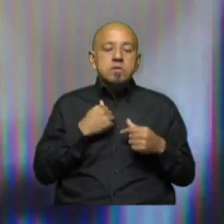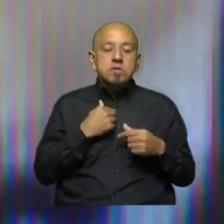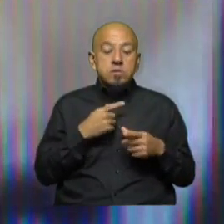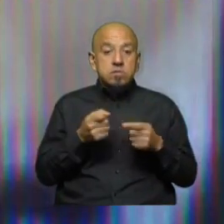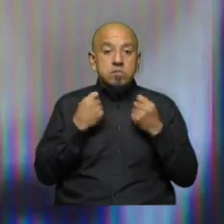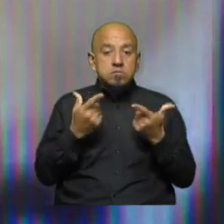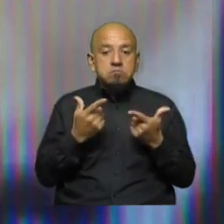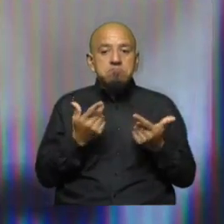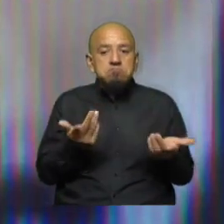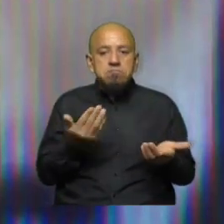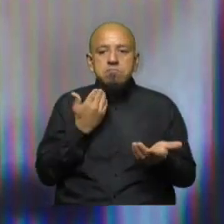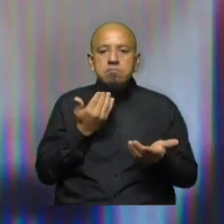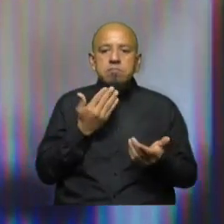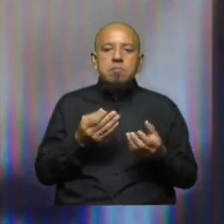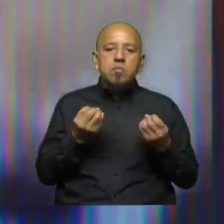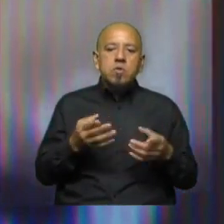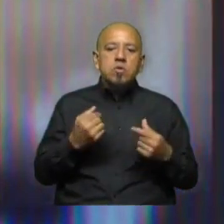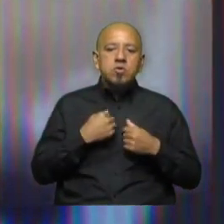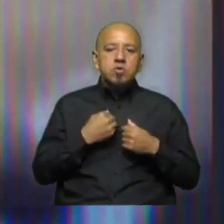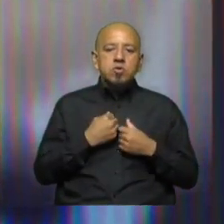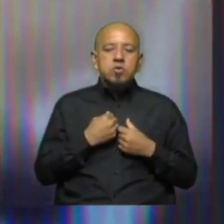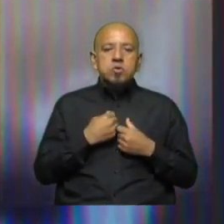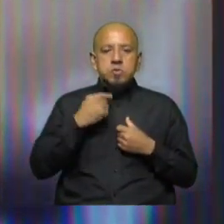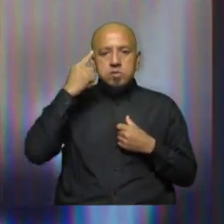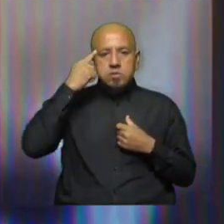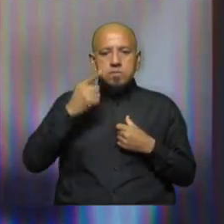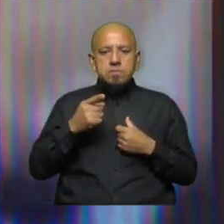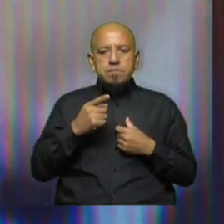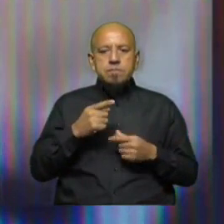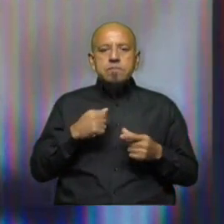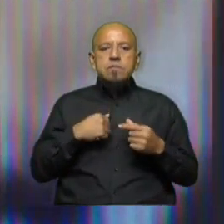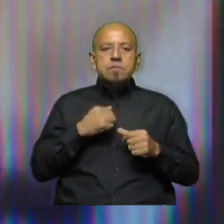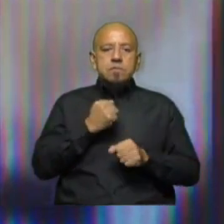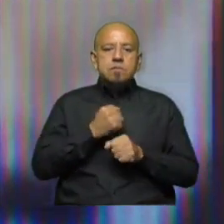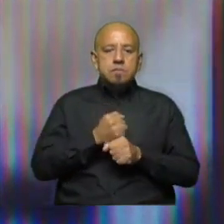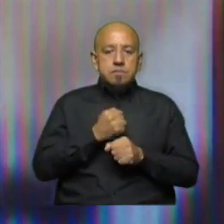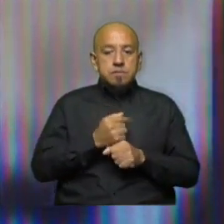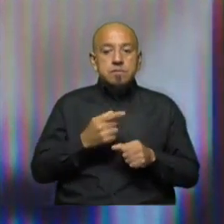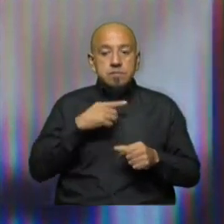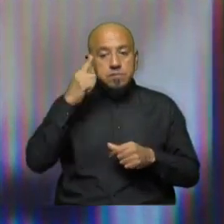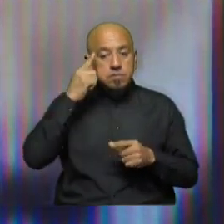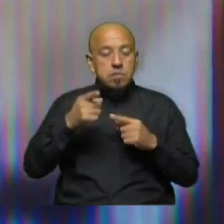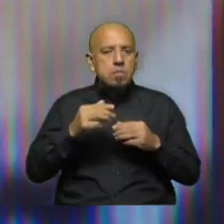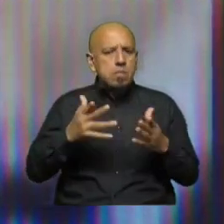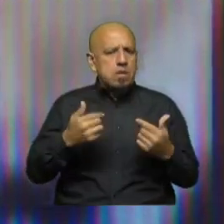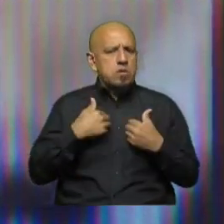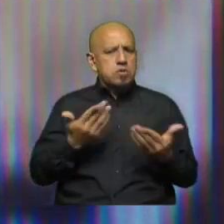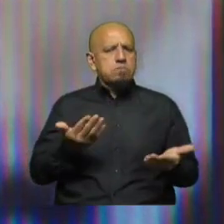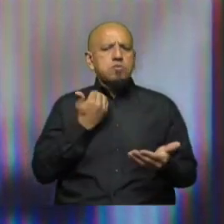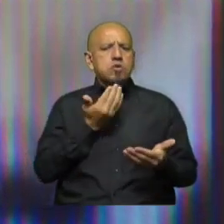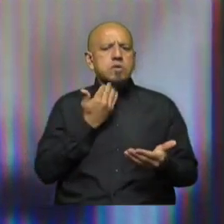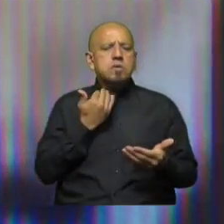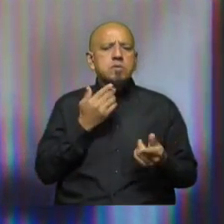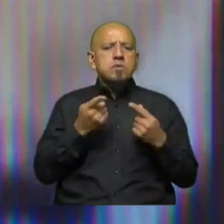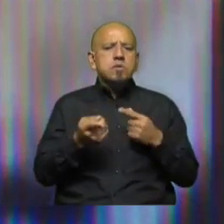mucho no saber eso, sobre todo porque nosotros pensamos que laburamos en eso, laburamos en eso y pensábamos, pucha, si nosotros no sabemos que